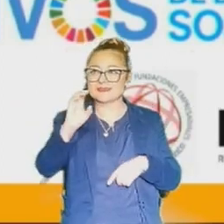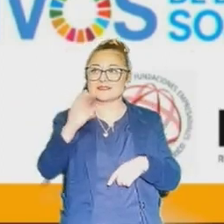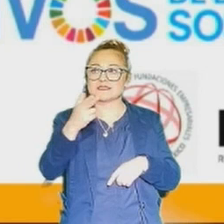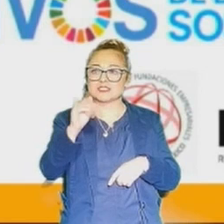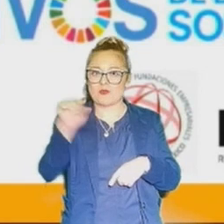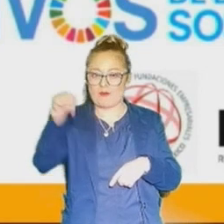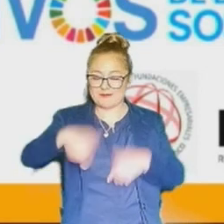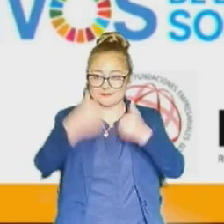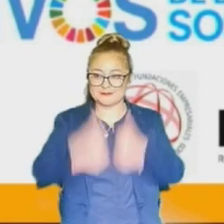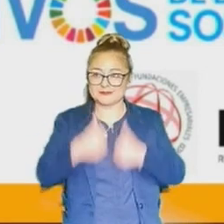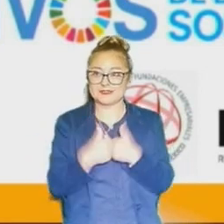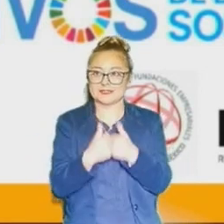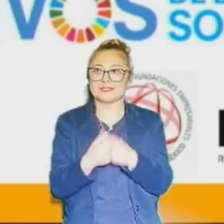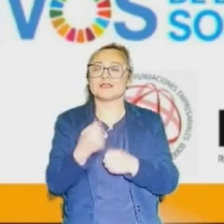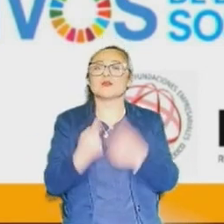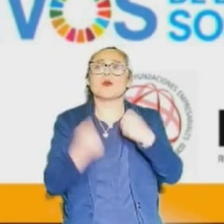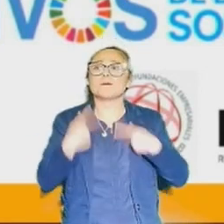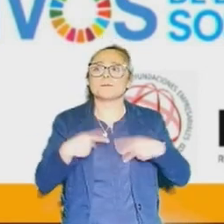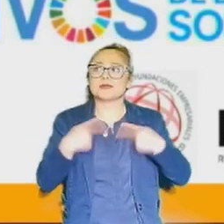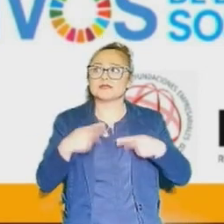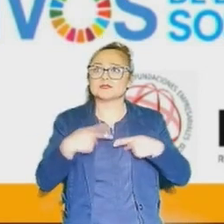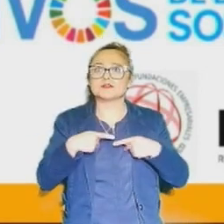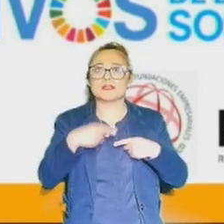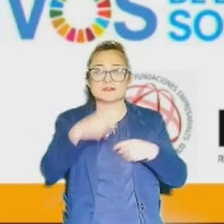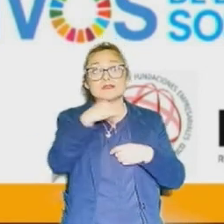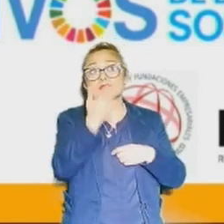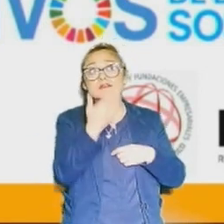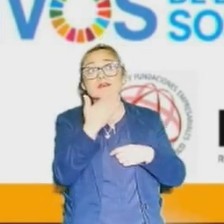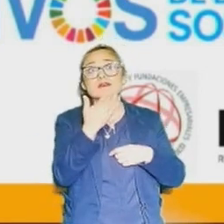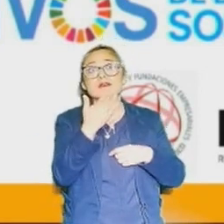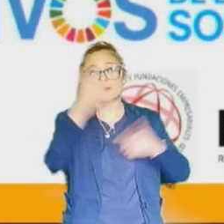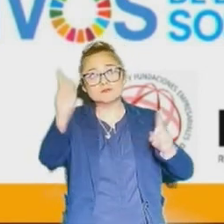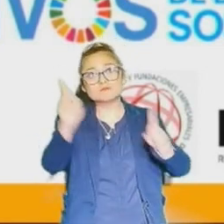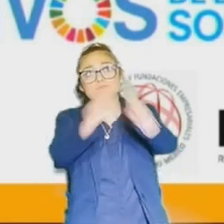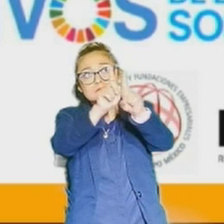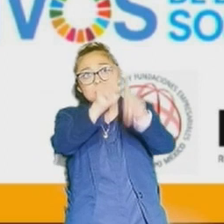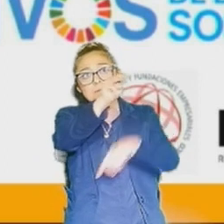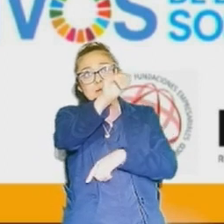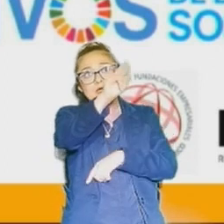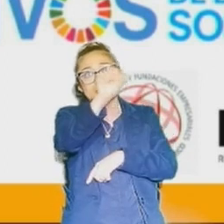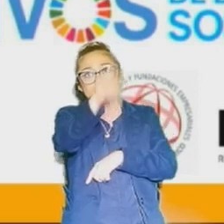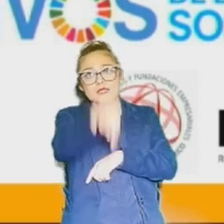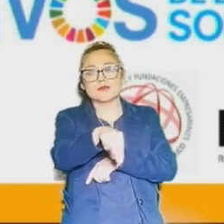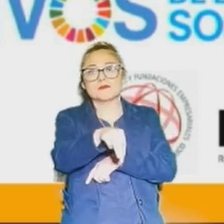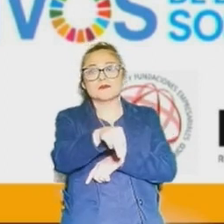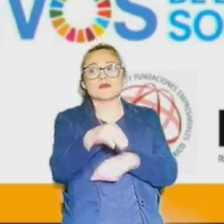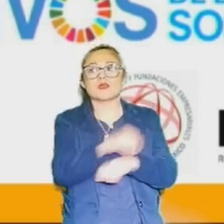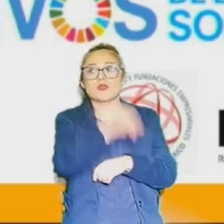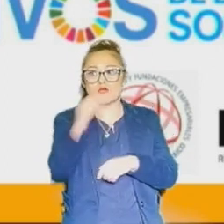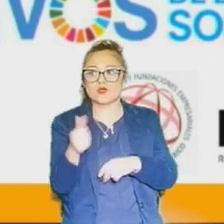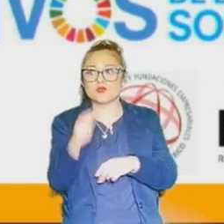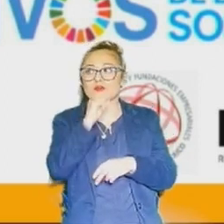identifiquen en personas ya saben que van con Miriam, ¿ok? O con Chio. Y los que estén en algún otro eje,